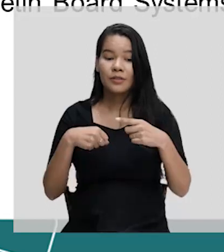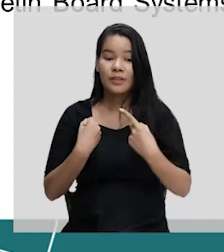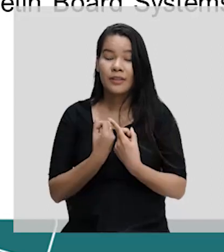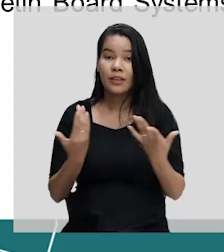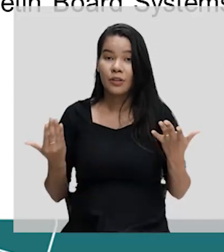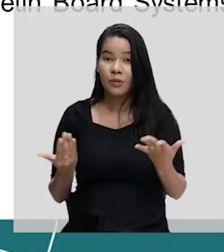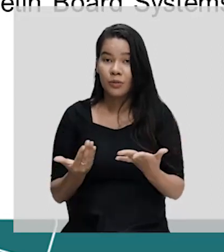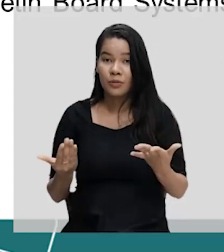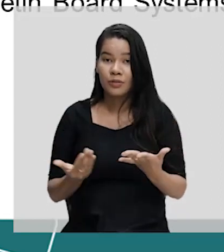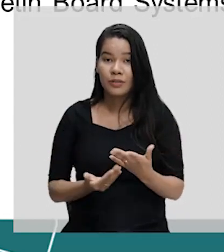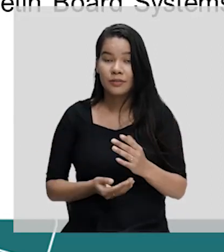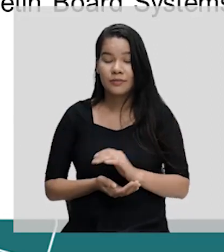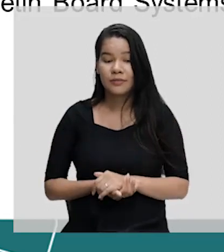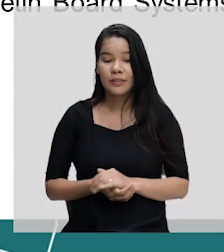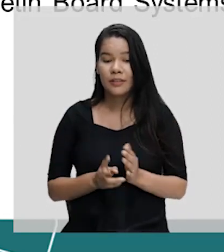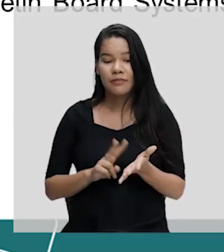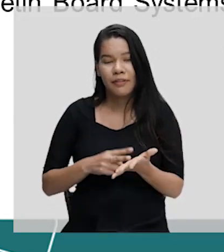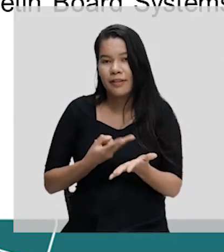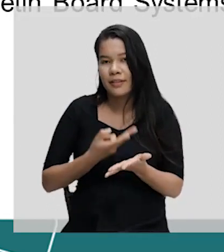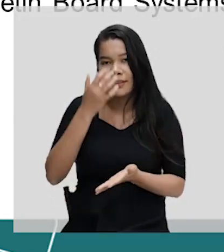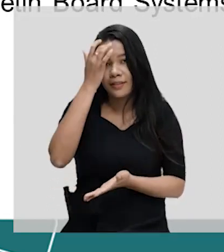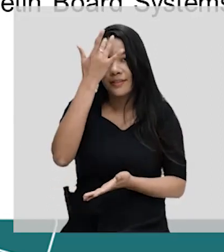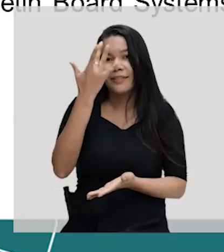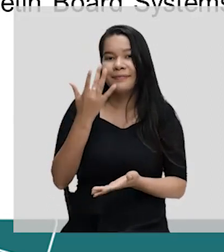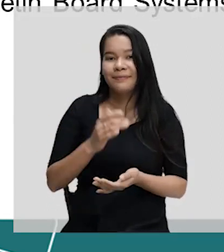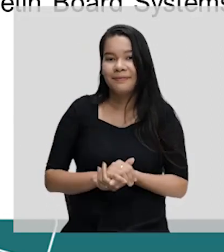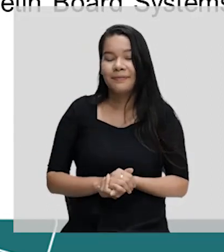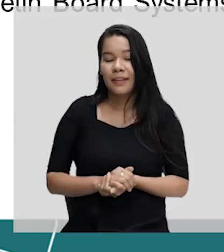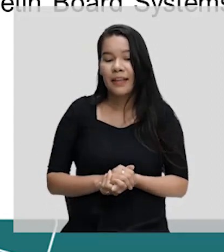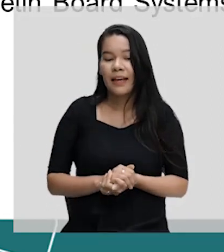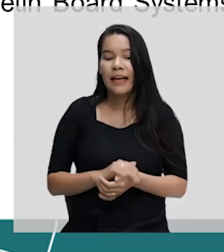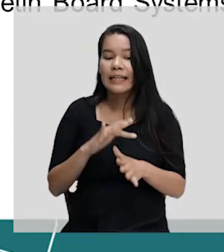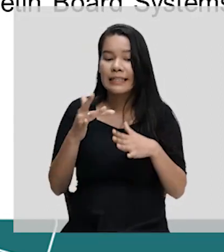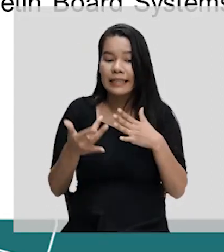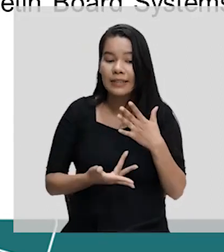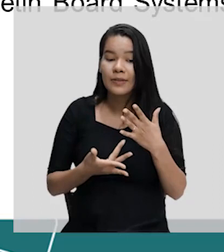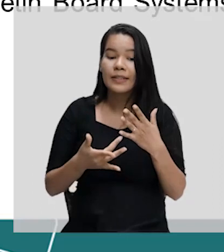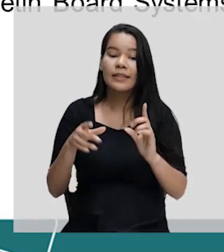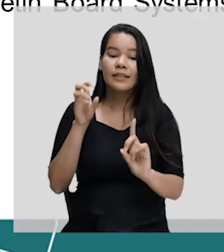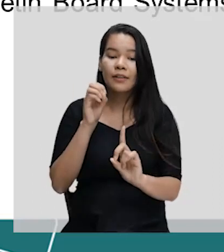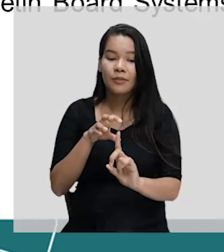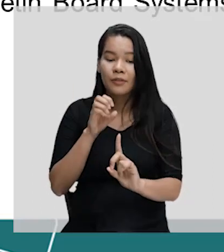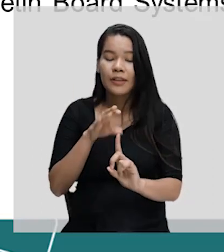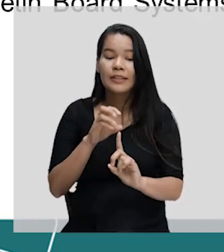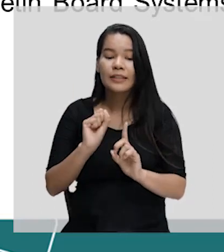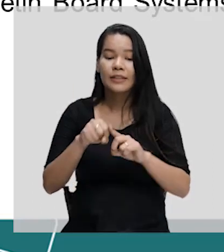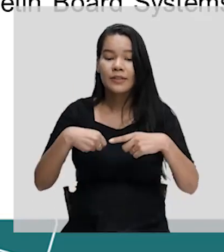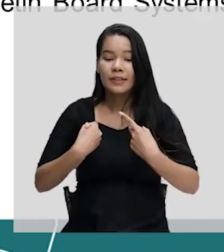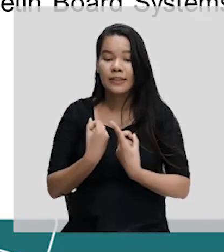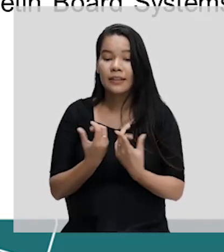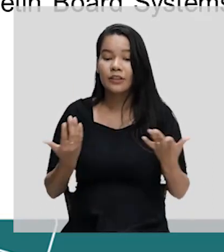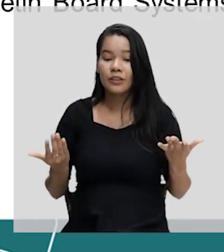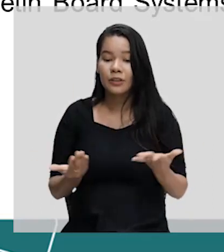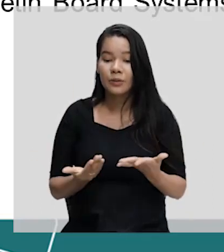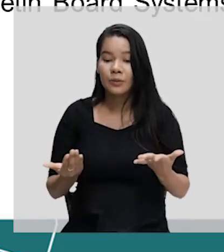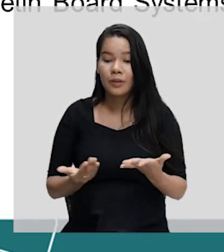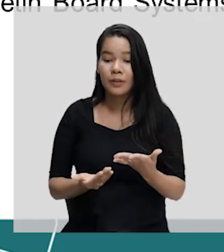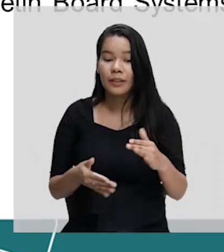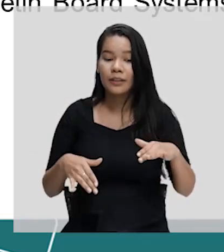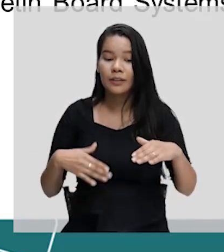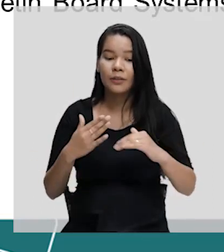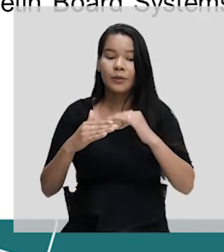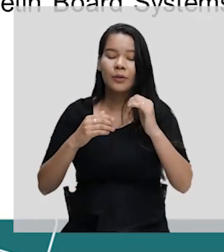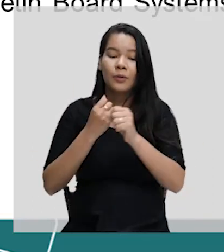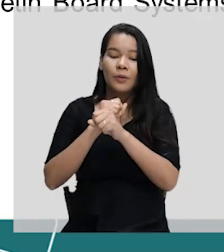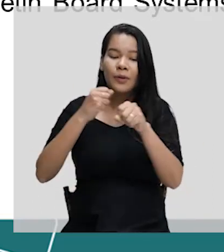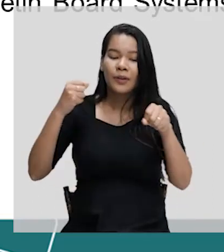atual. Fácil tradução. As redes sociais, sua influência na sociedade atual. Então, el crecimiento